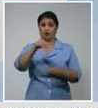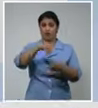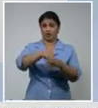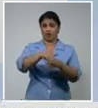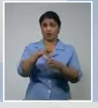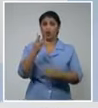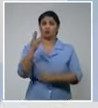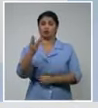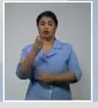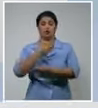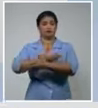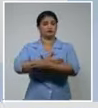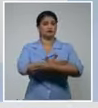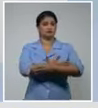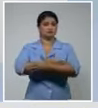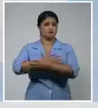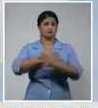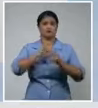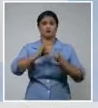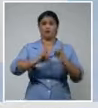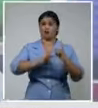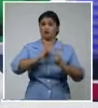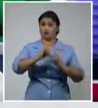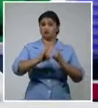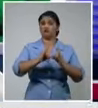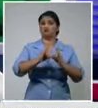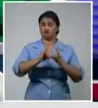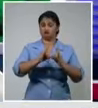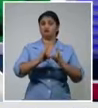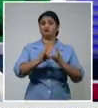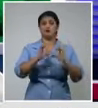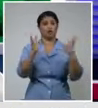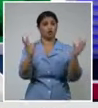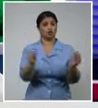son lactantes. Ya se acumulan